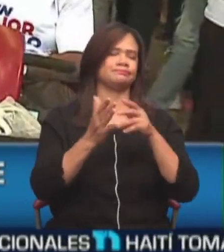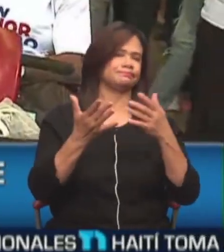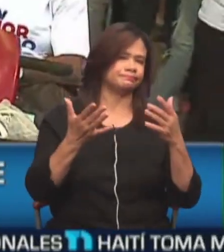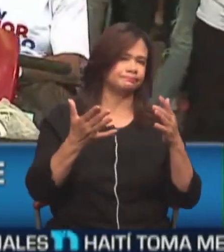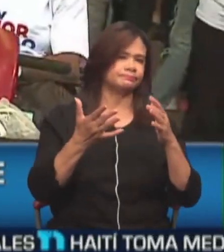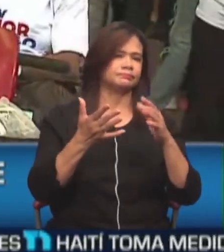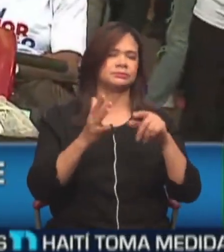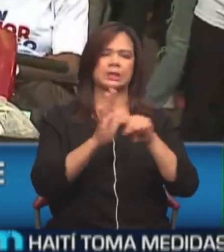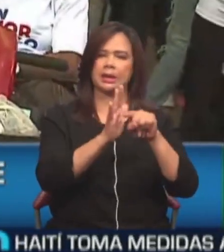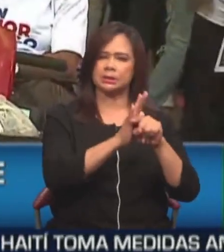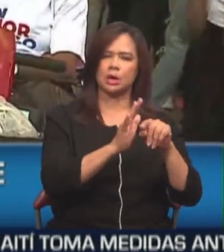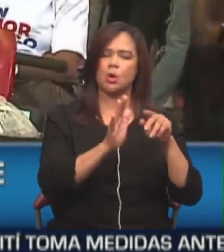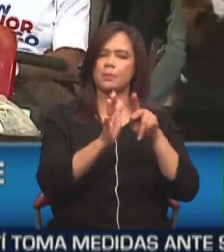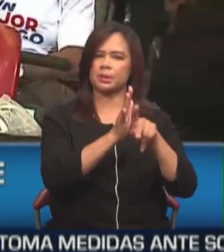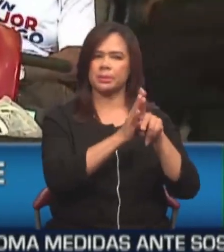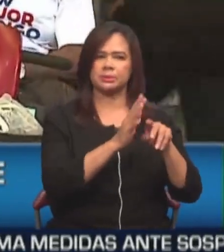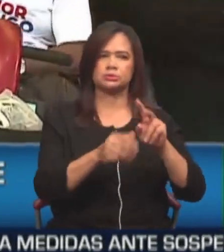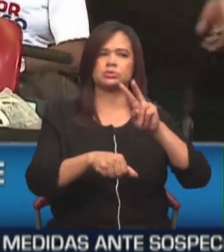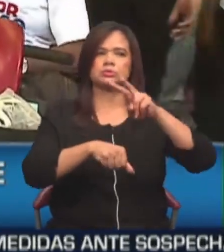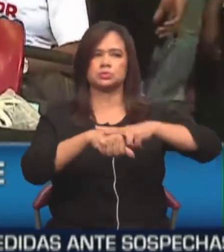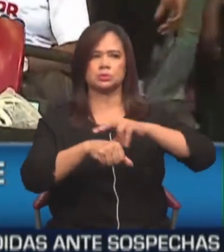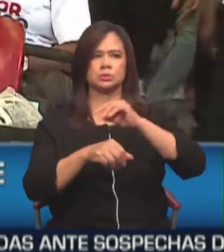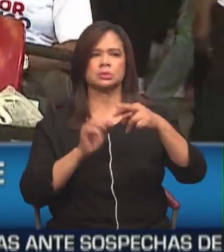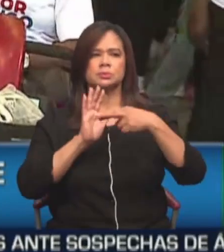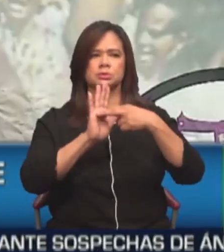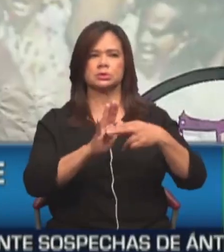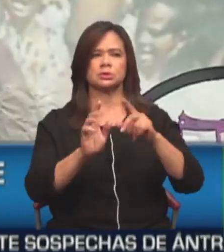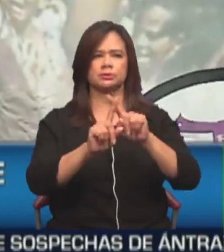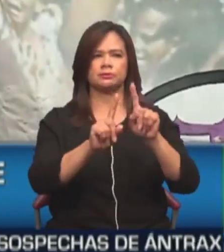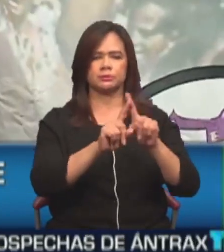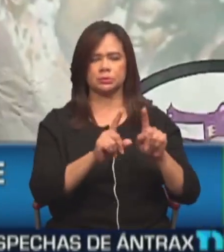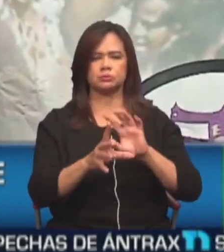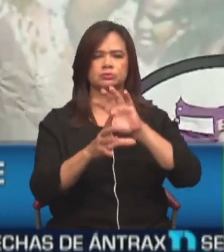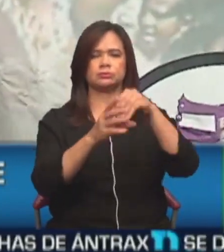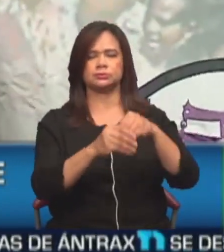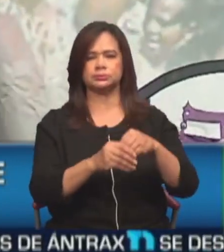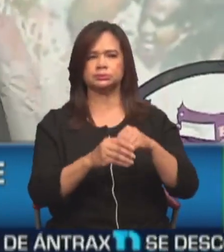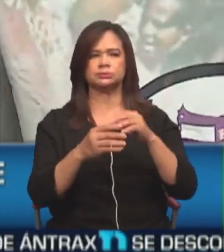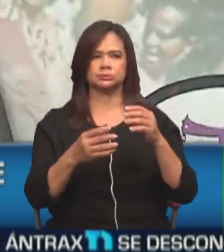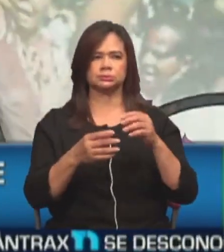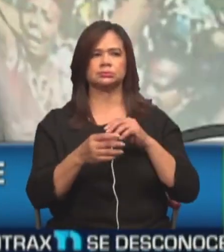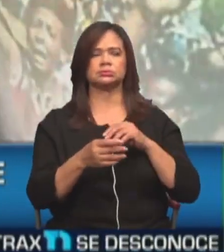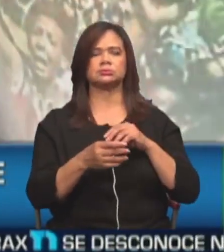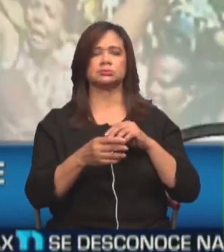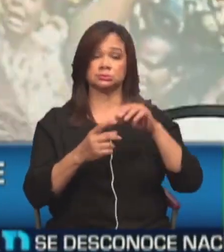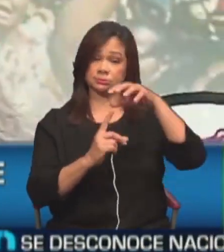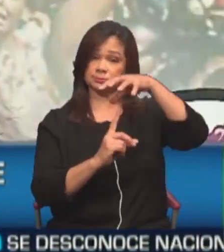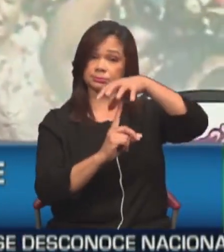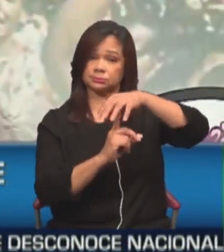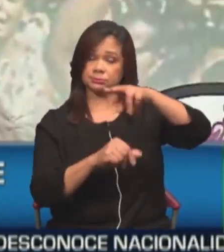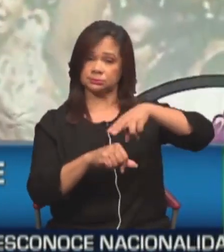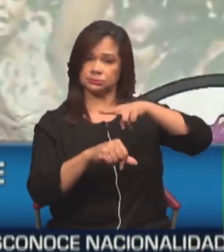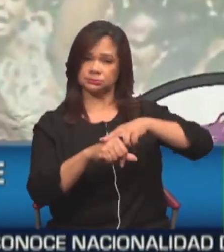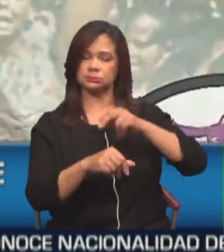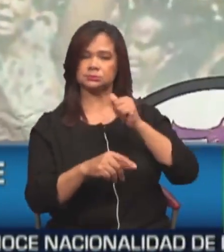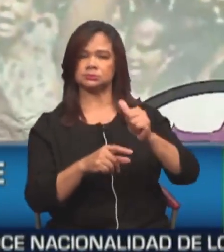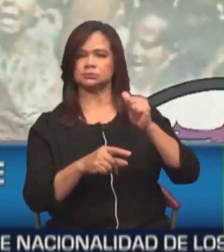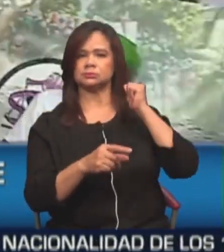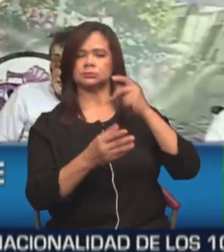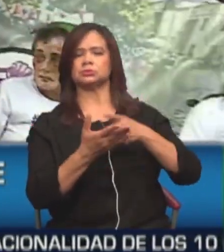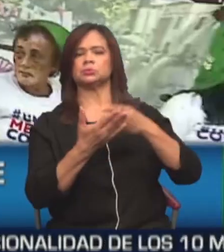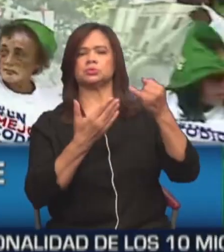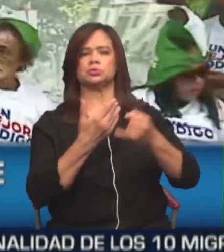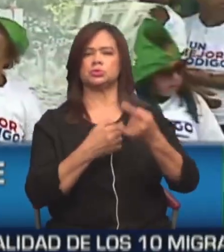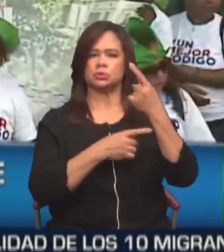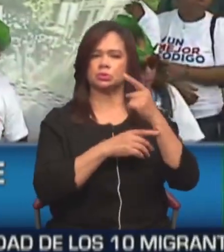Bajo esta consigna, por segunda vez, representantes de diferentes coaliciones se apostaron frente al Palacio Nacional en rechazo al proyecto de